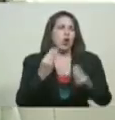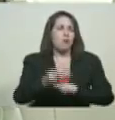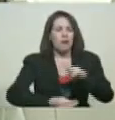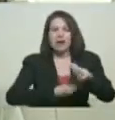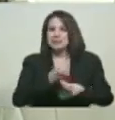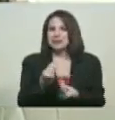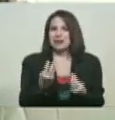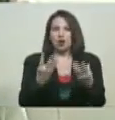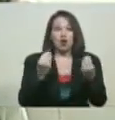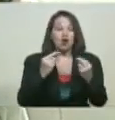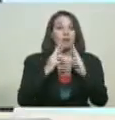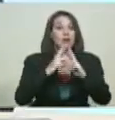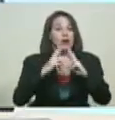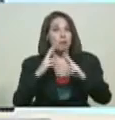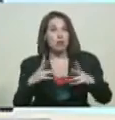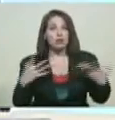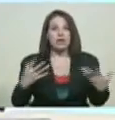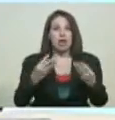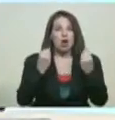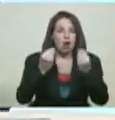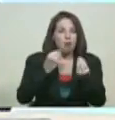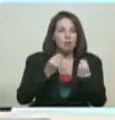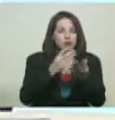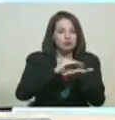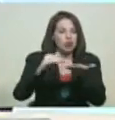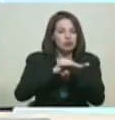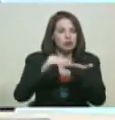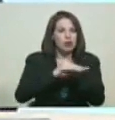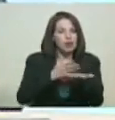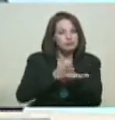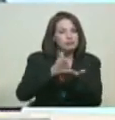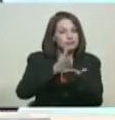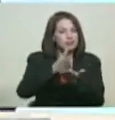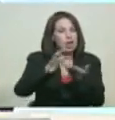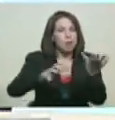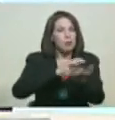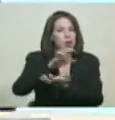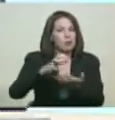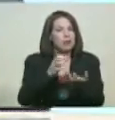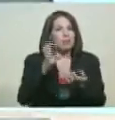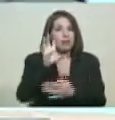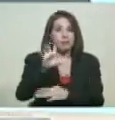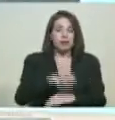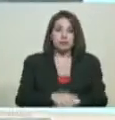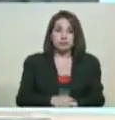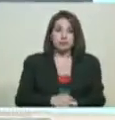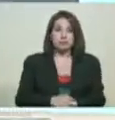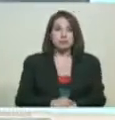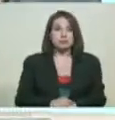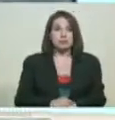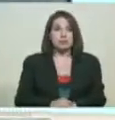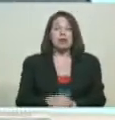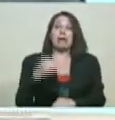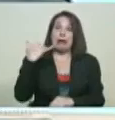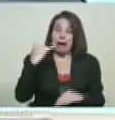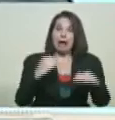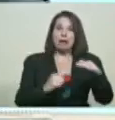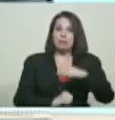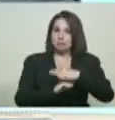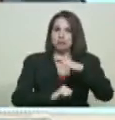resolver del encaminar el país sin lugar a dudas nuestro país tiene una base sólida